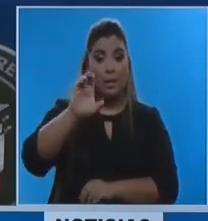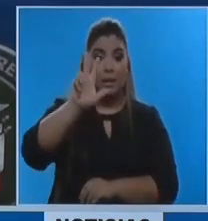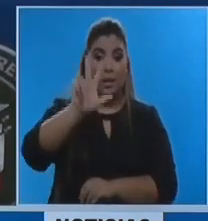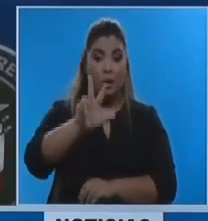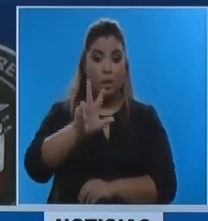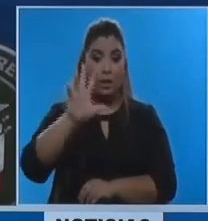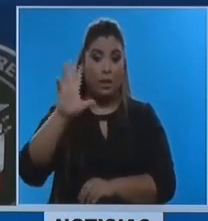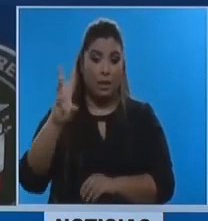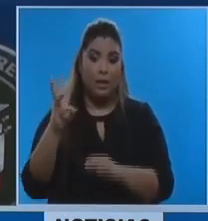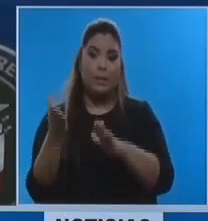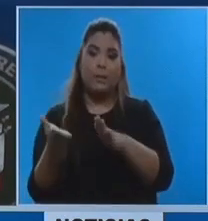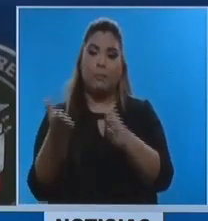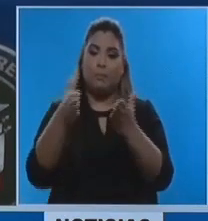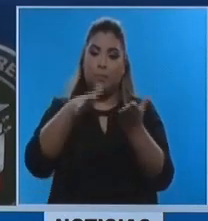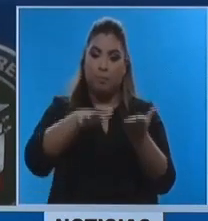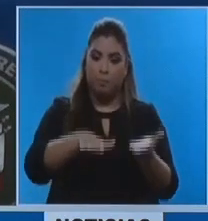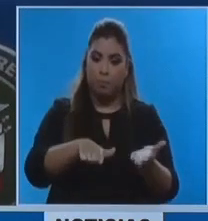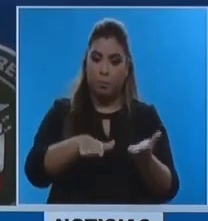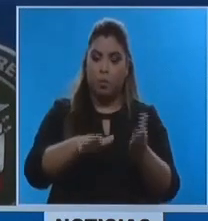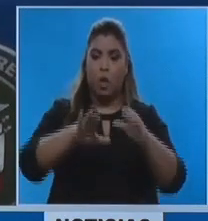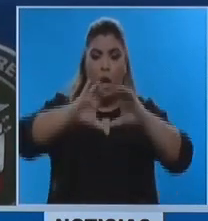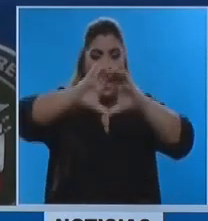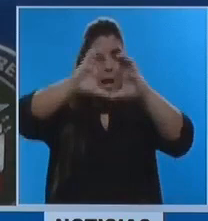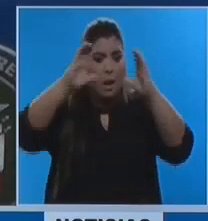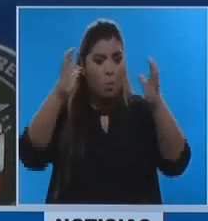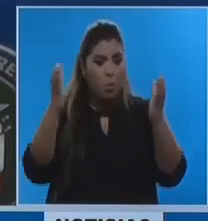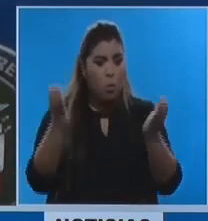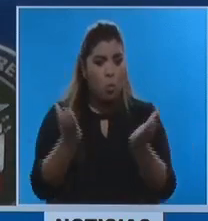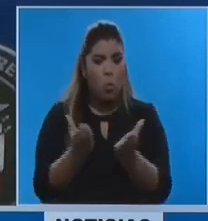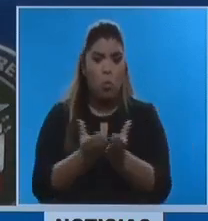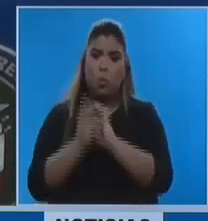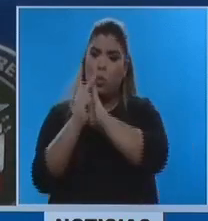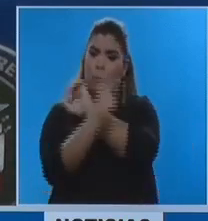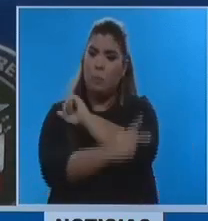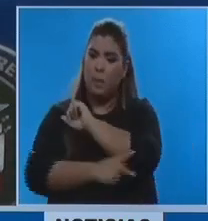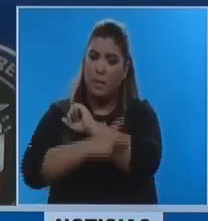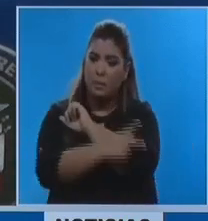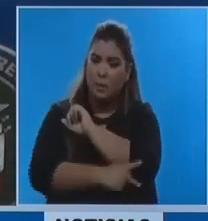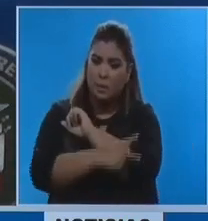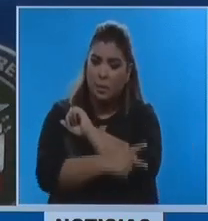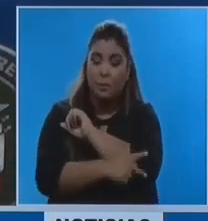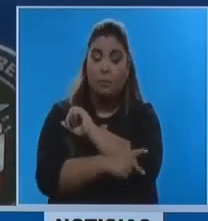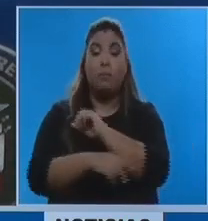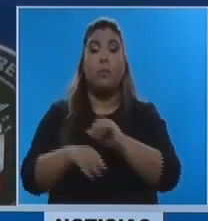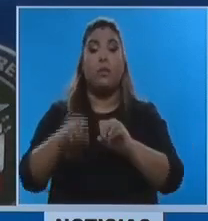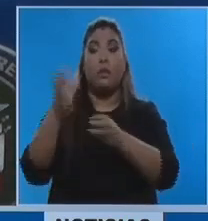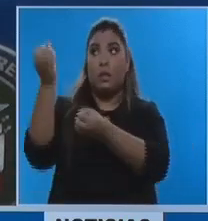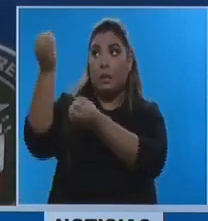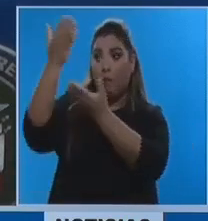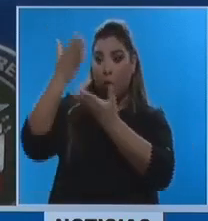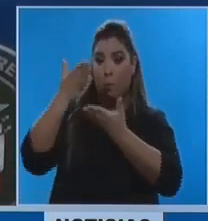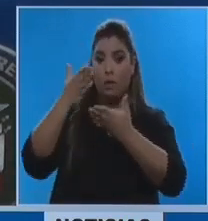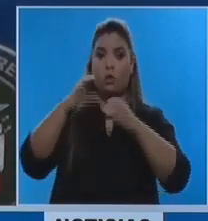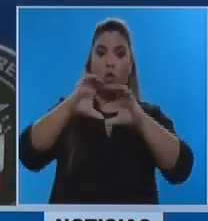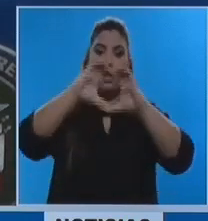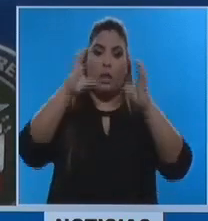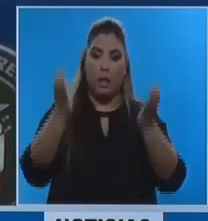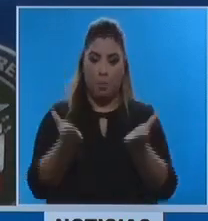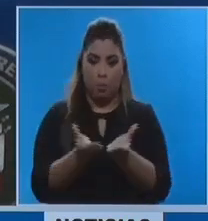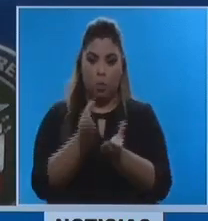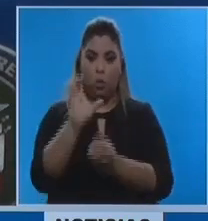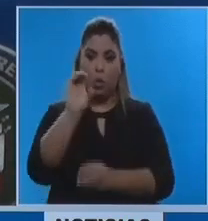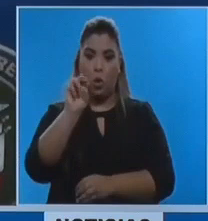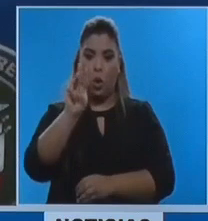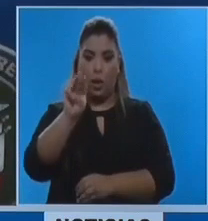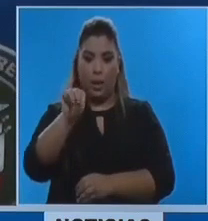284.536 defunciones a nivel global, de acuerdo a las cifras de los reportes de la Organización Mundial de